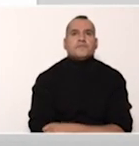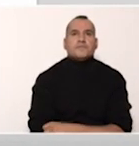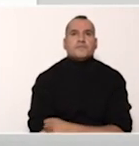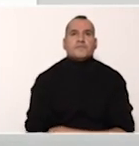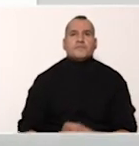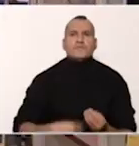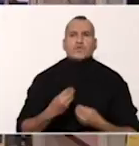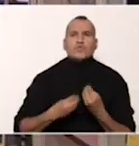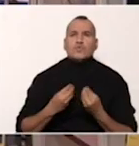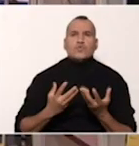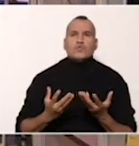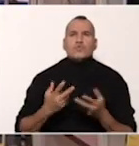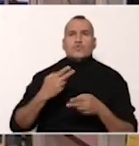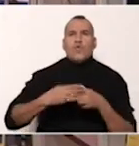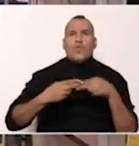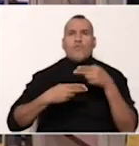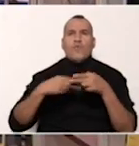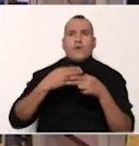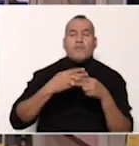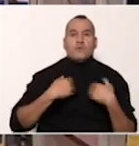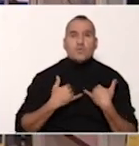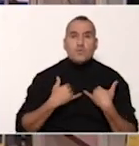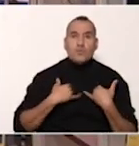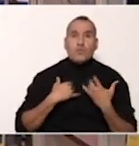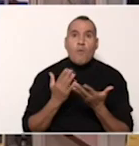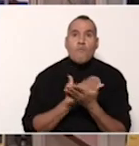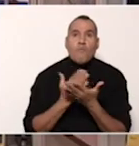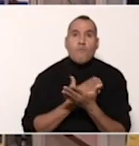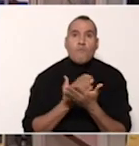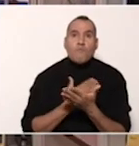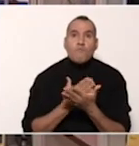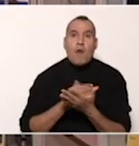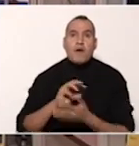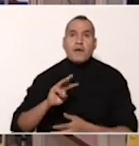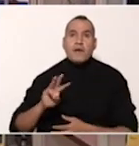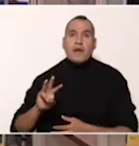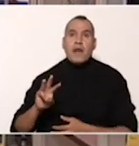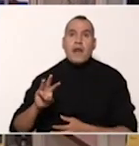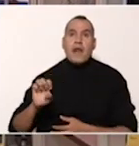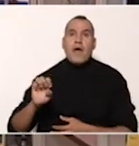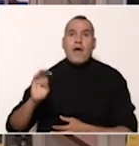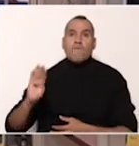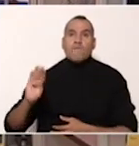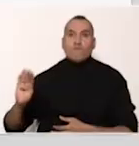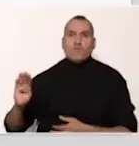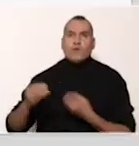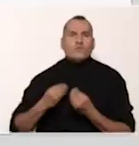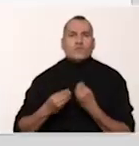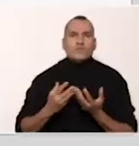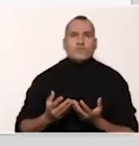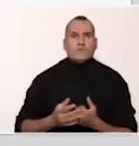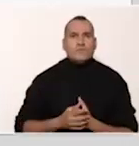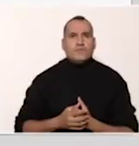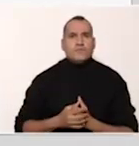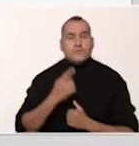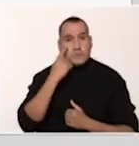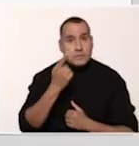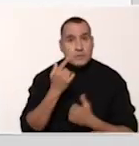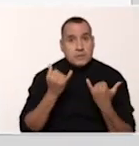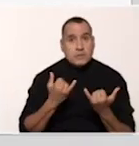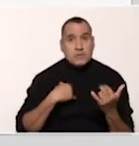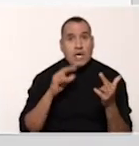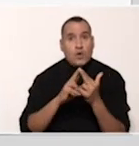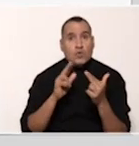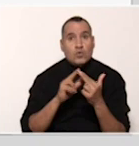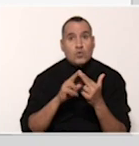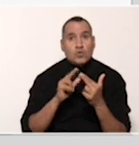funciona esta herramienta y programar tu propia página web con el contenido de los polinomios. Adelante. Fíjense, como ya conocemos lo que